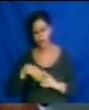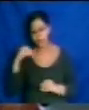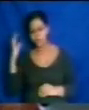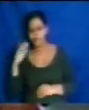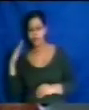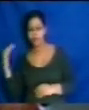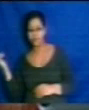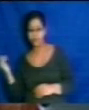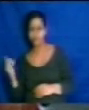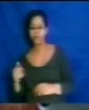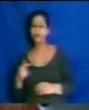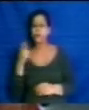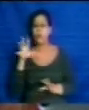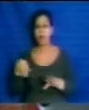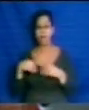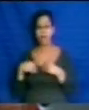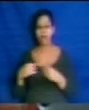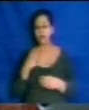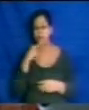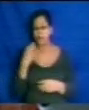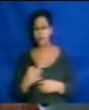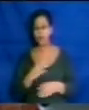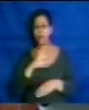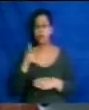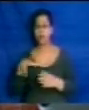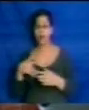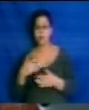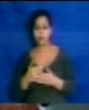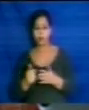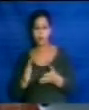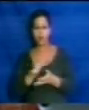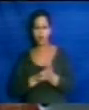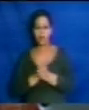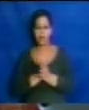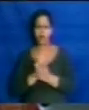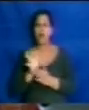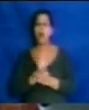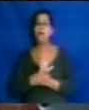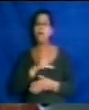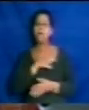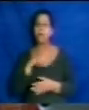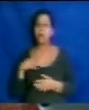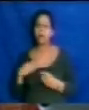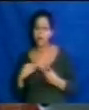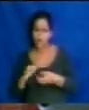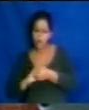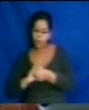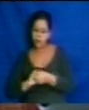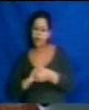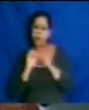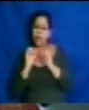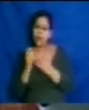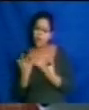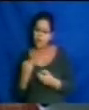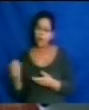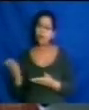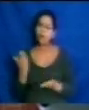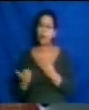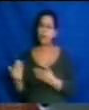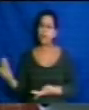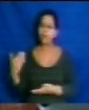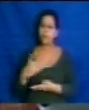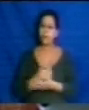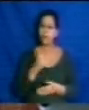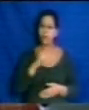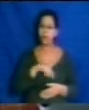deseen. Esto perjudica la unión familiar y el deseo de nuestros compatriotas de poder regresar al país cuando ellos